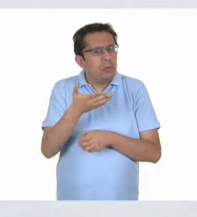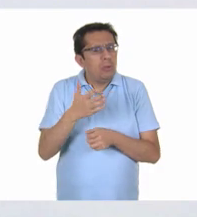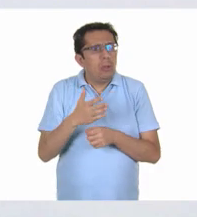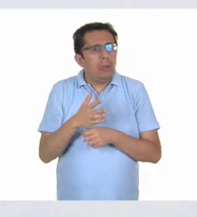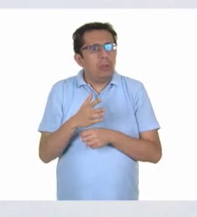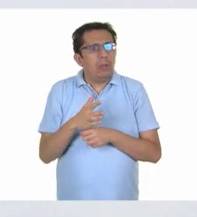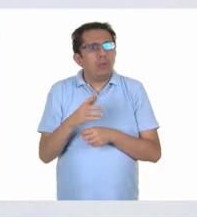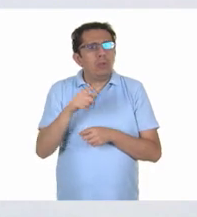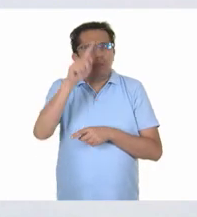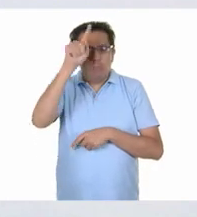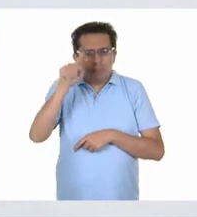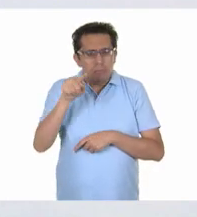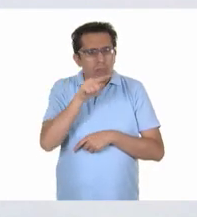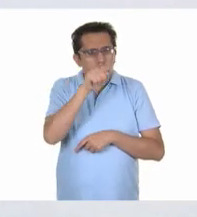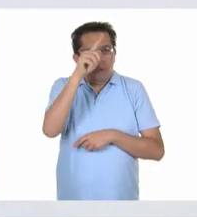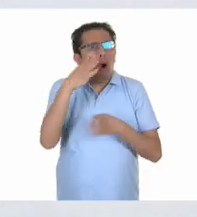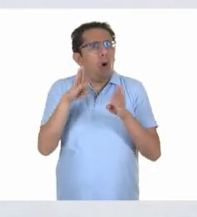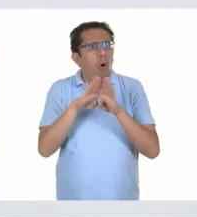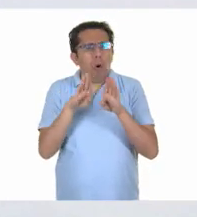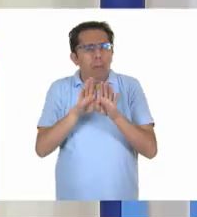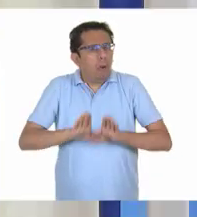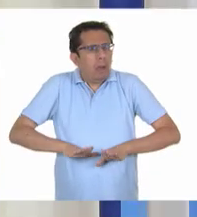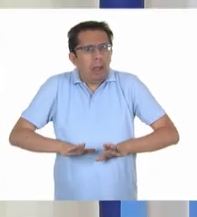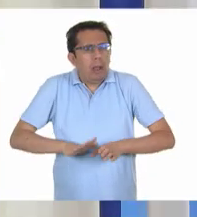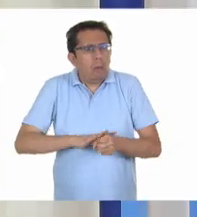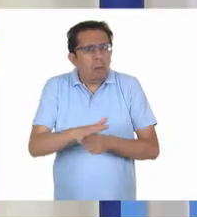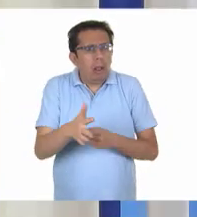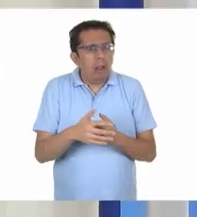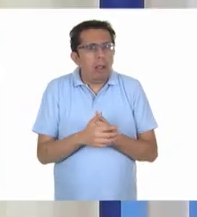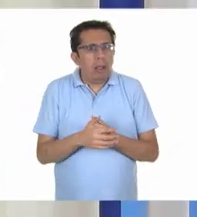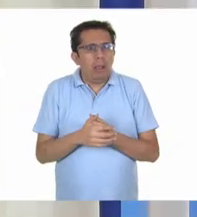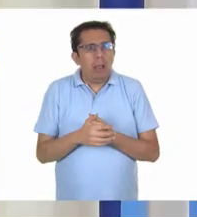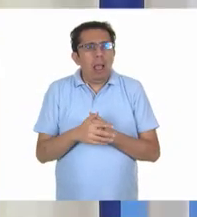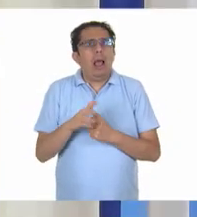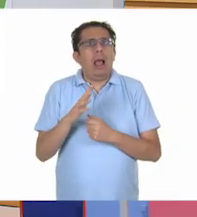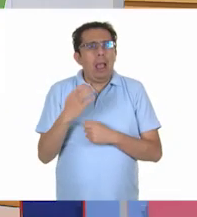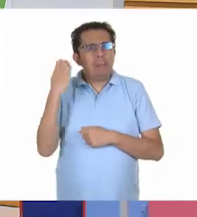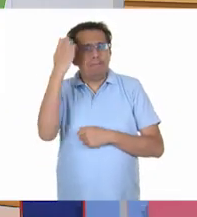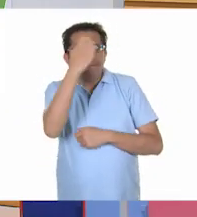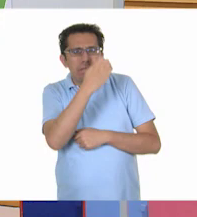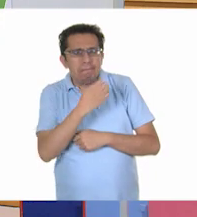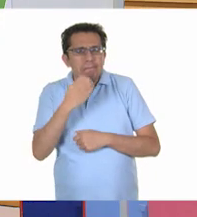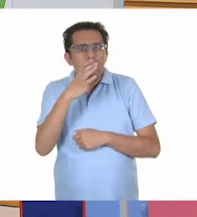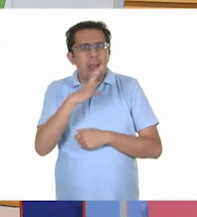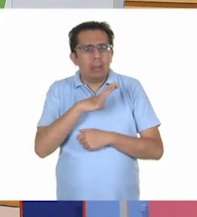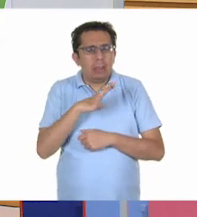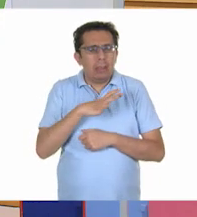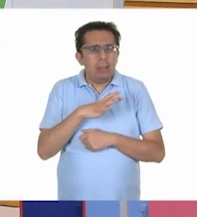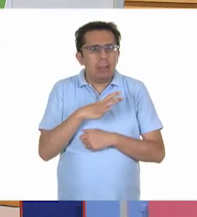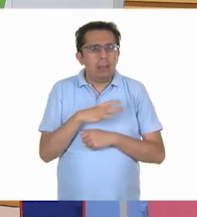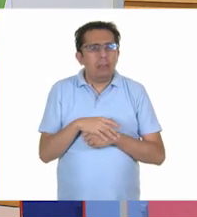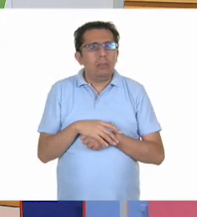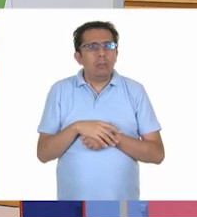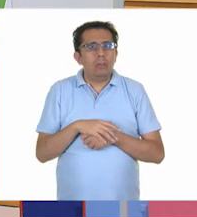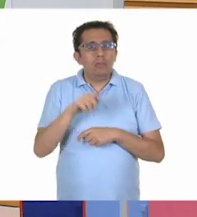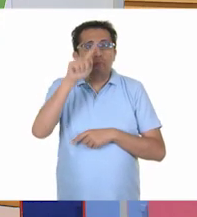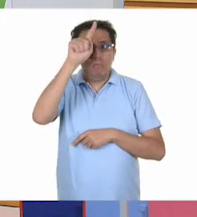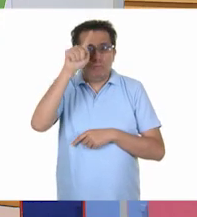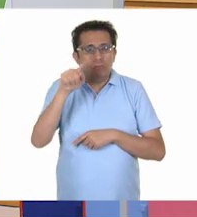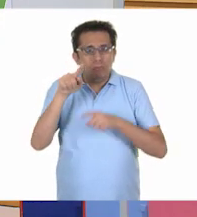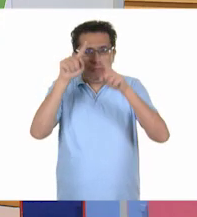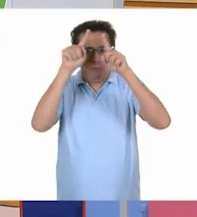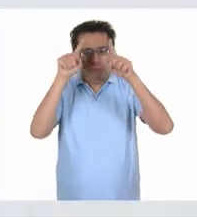¿Cómo son sus lados o aristas? Podemos ver que este triángulo tiene... todos sus